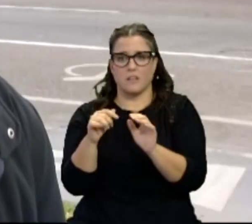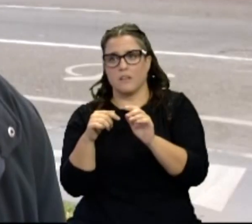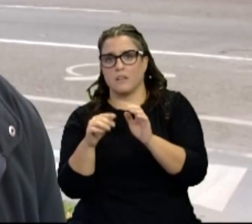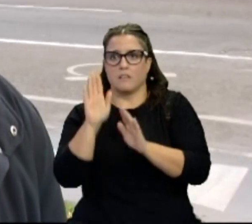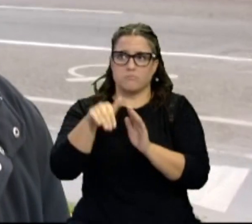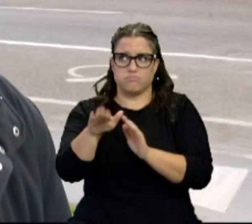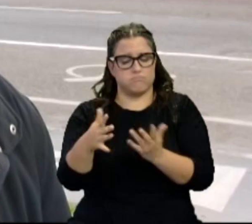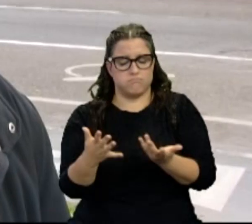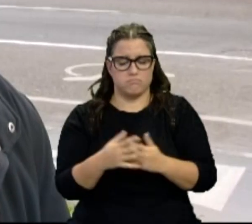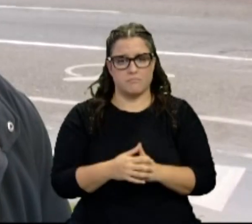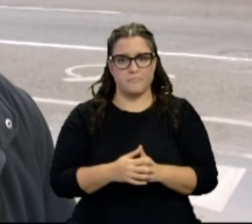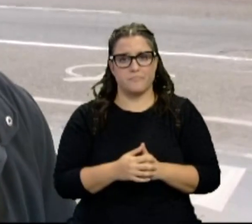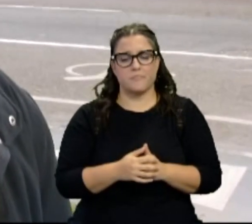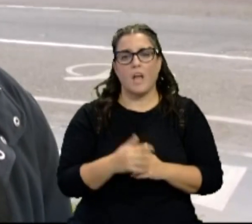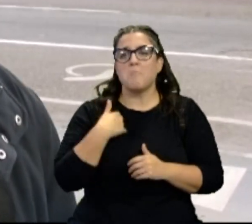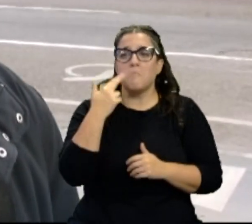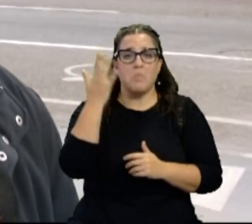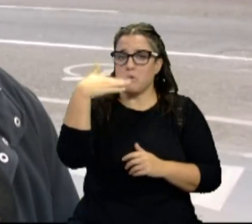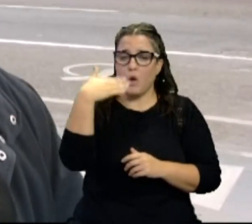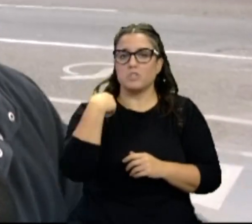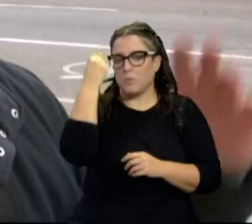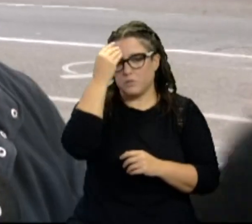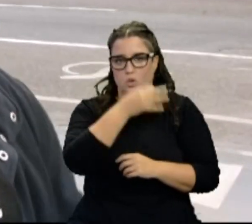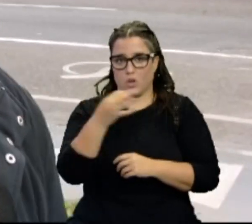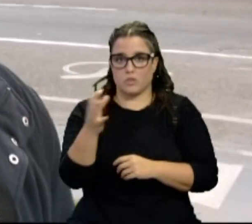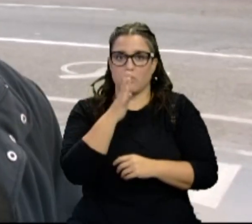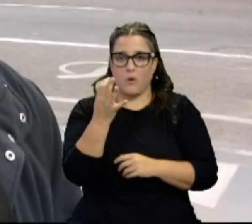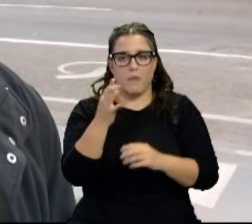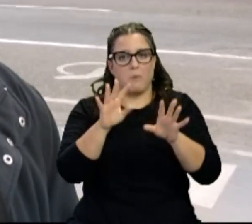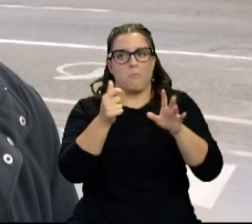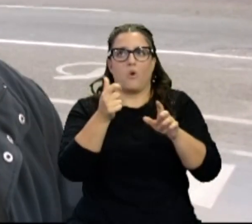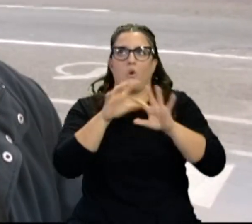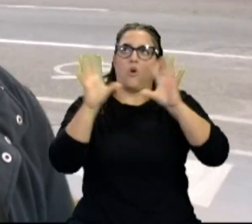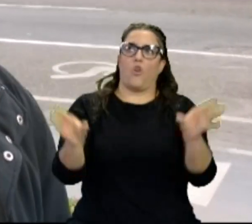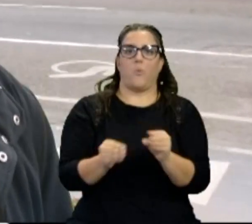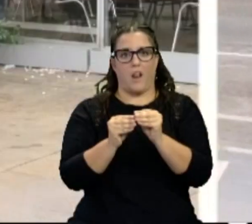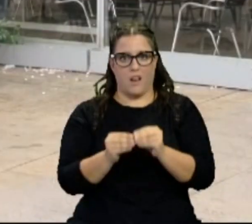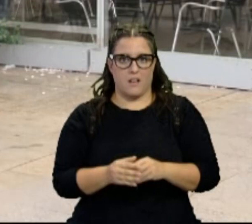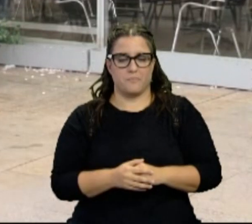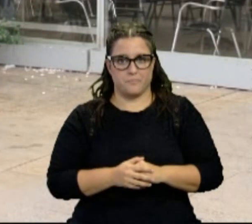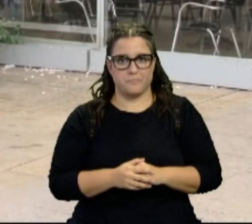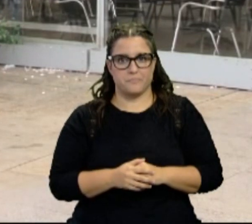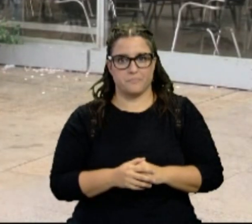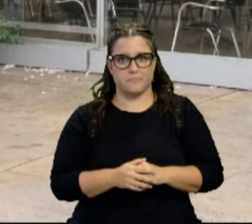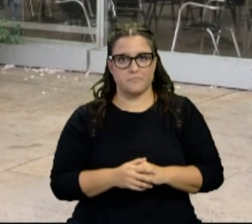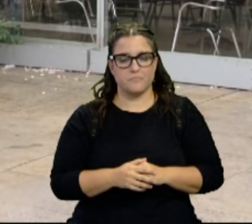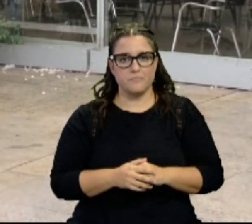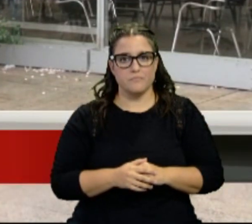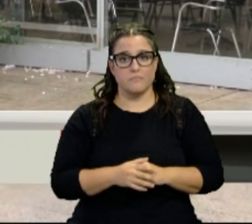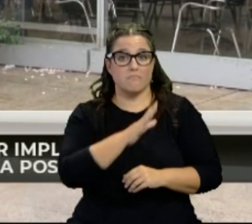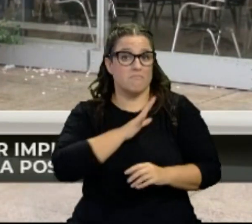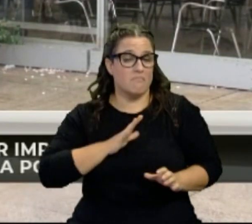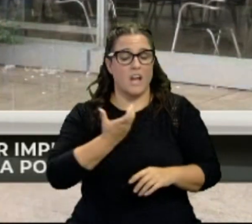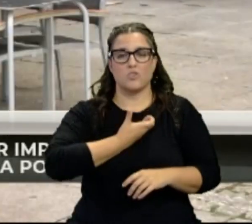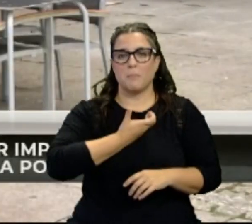atrás. No, me da miedo y creo que es correcto. Hay que mirar las cosas en conjunto. Bueno, y entre tanto, el Ayuntamiento de